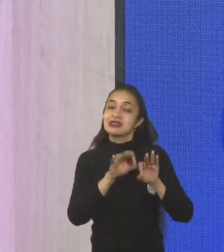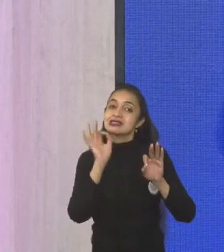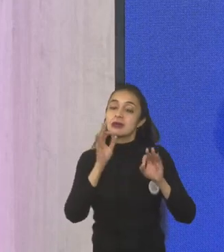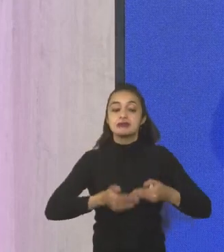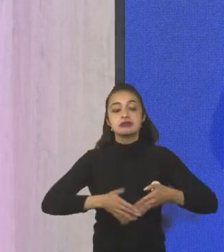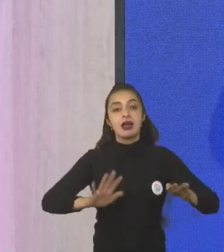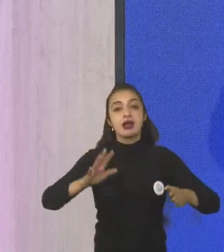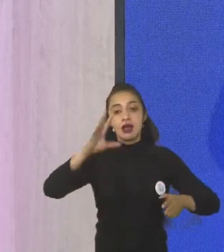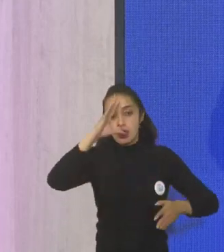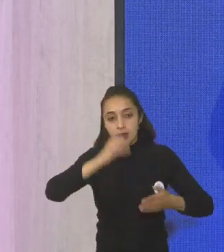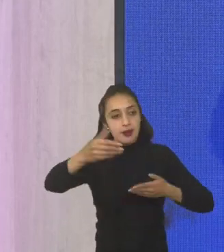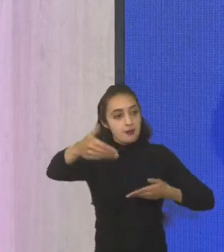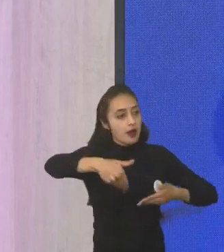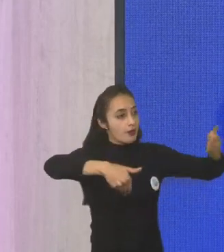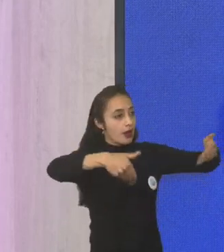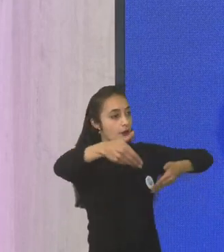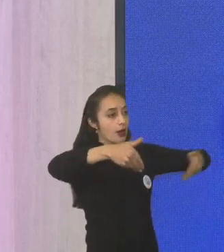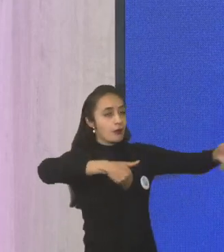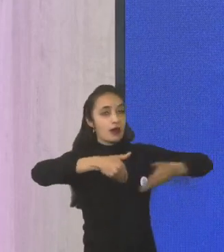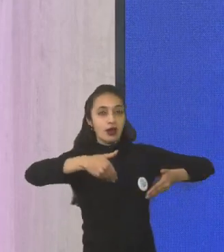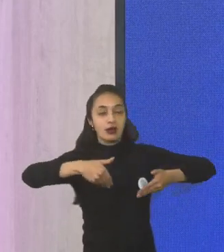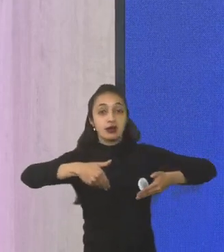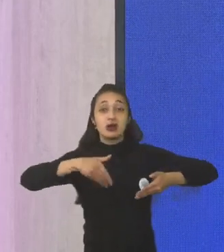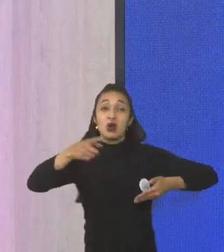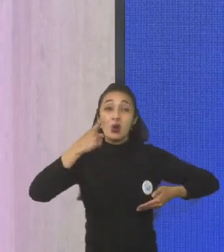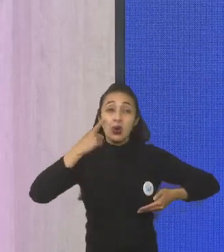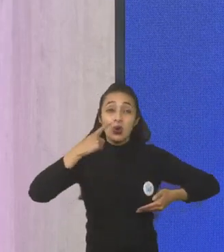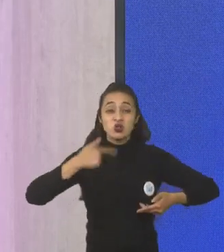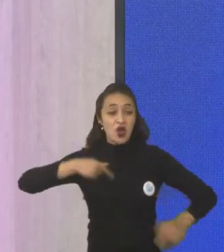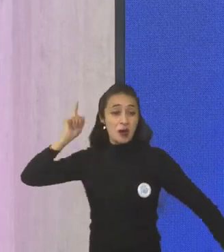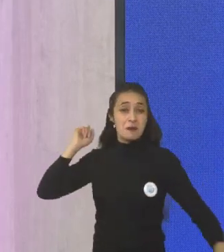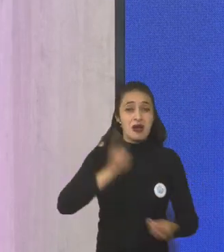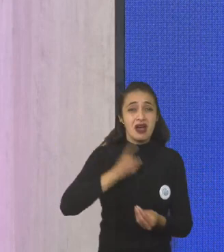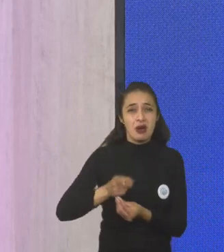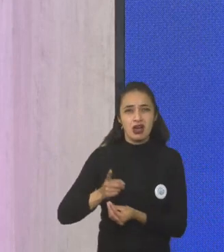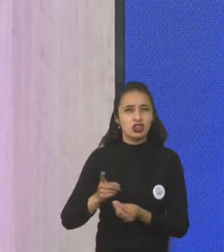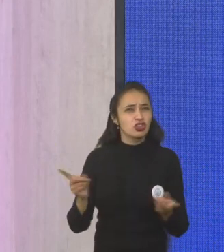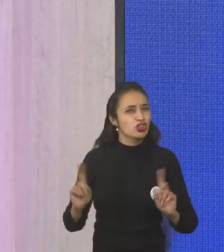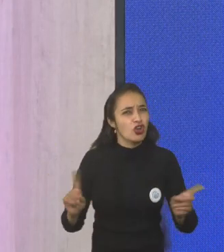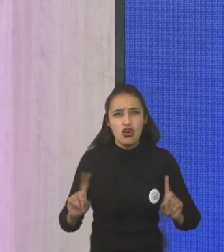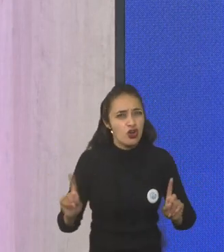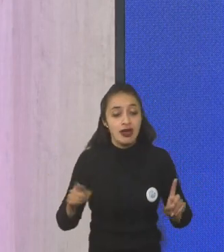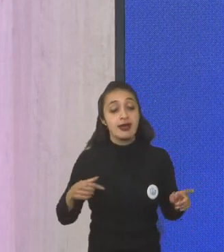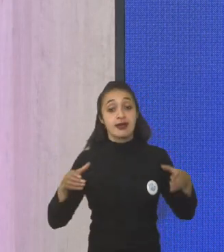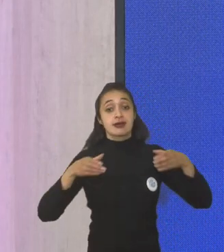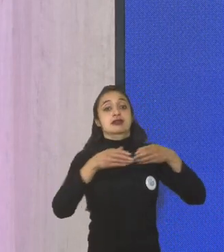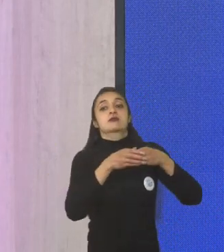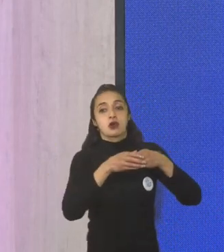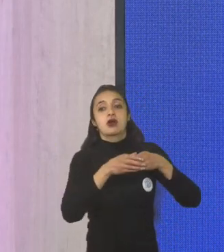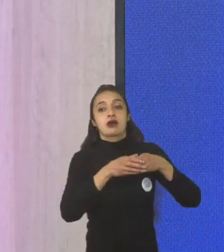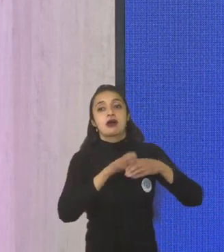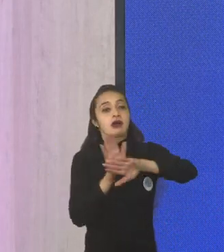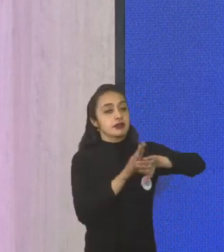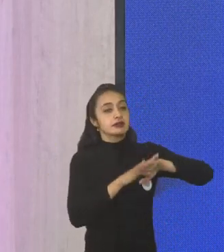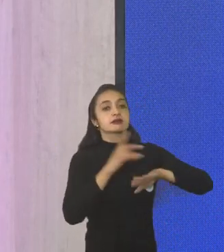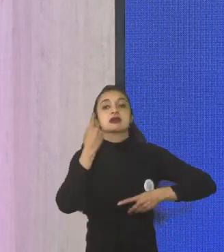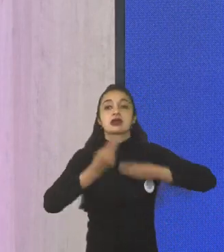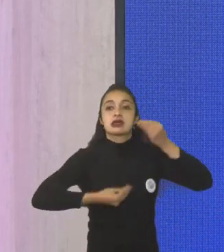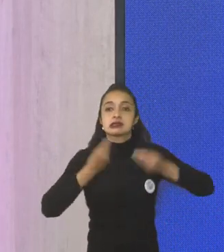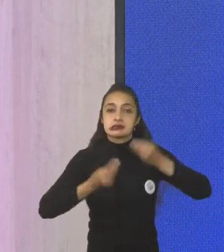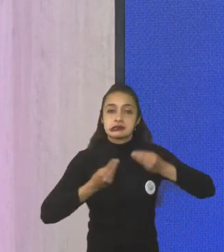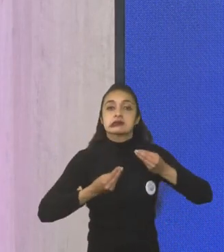discusión. Deja co-crear. Yo lo que les digo es no sean autoritarios con sus equipos. Sí, esto se hace así y de esta manera